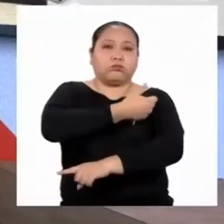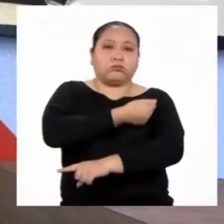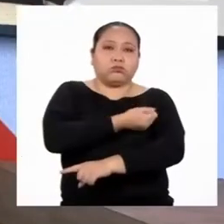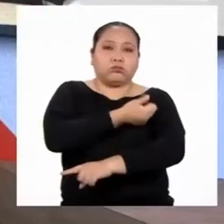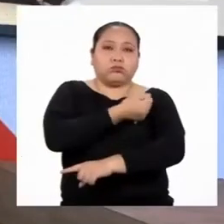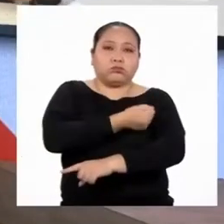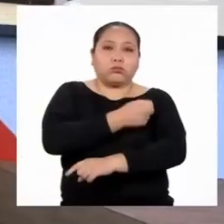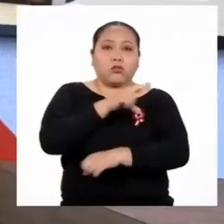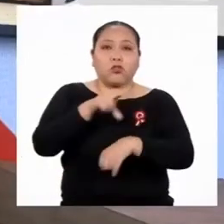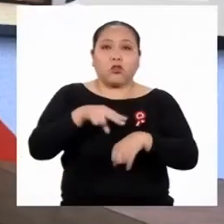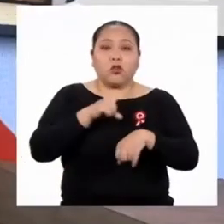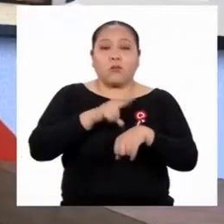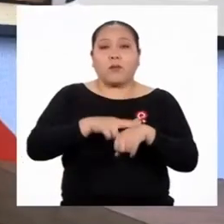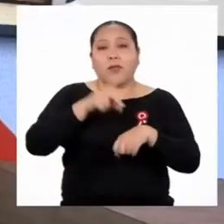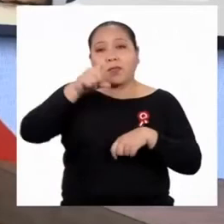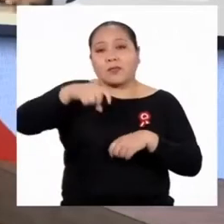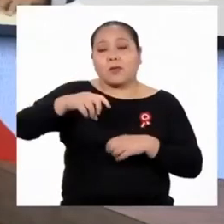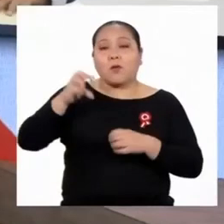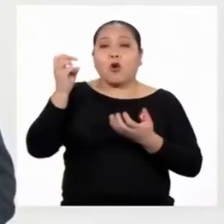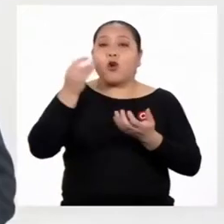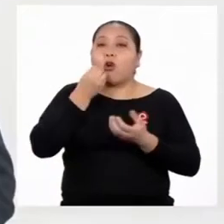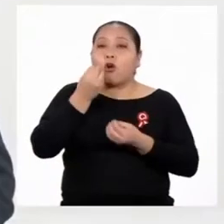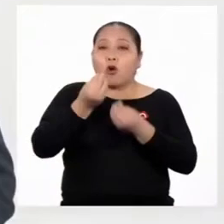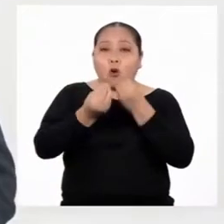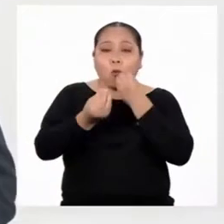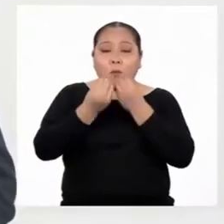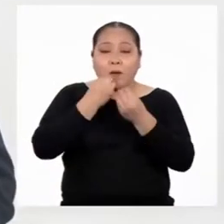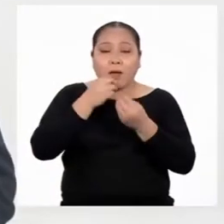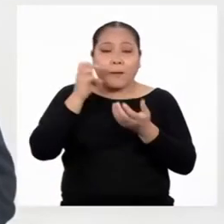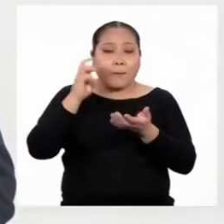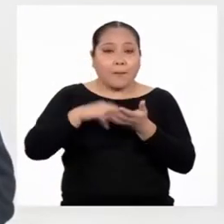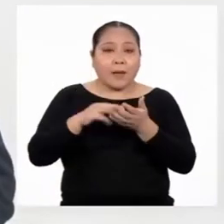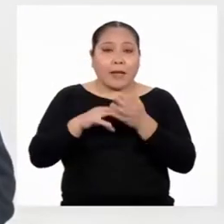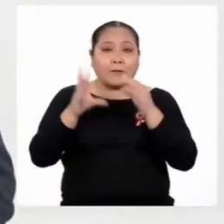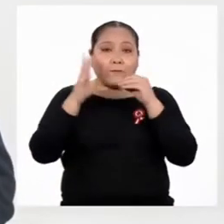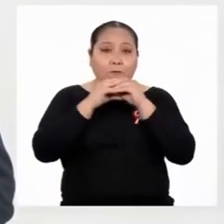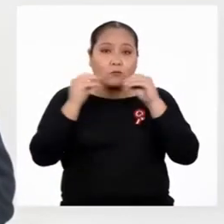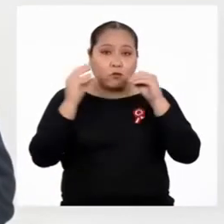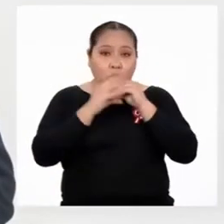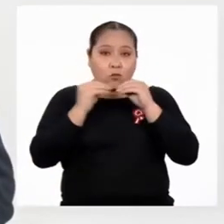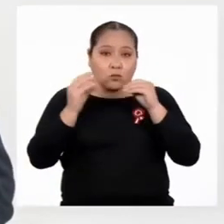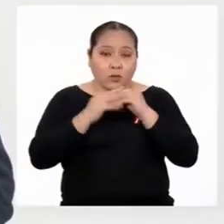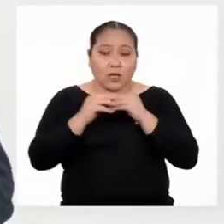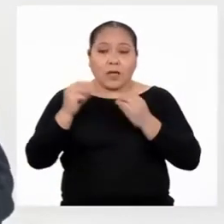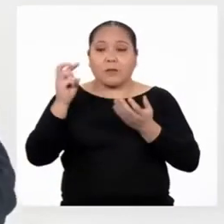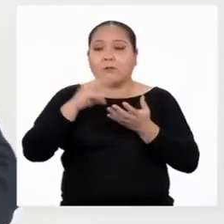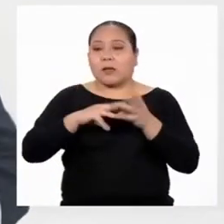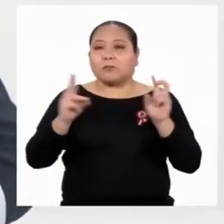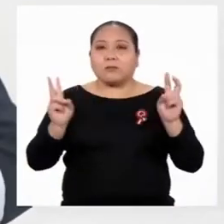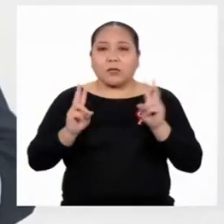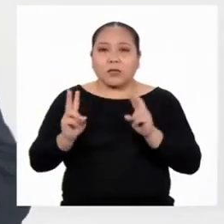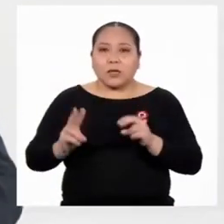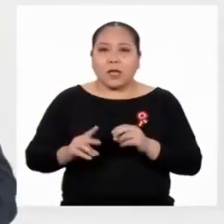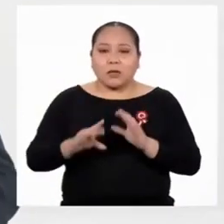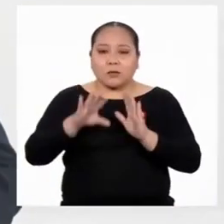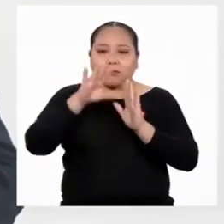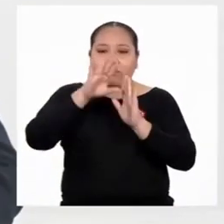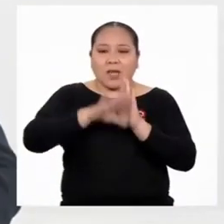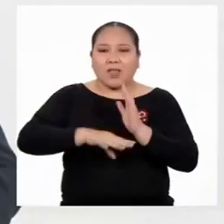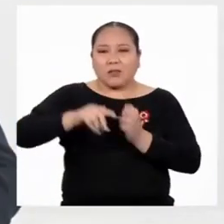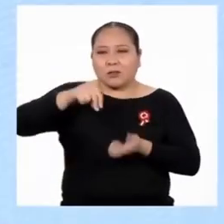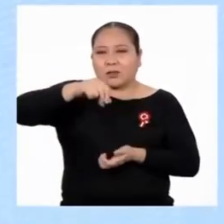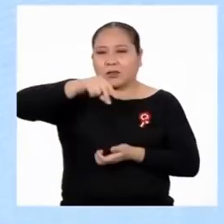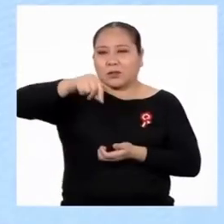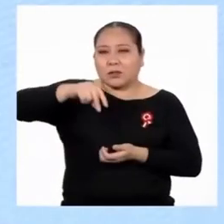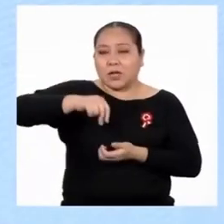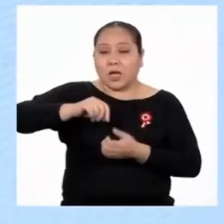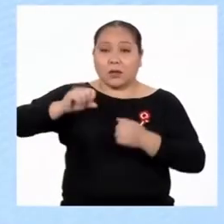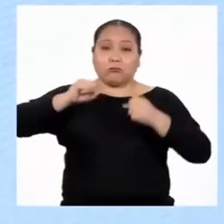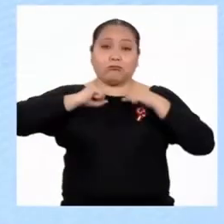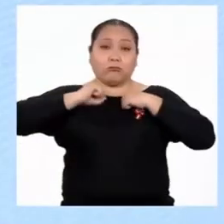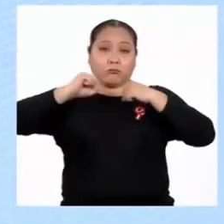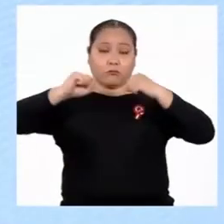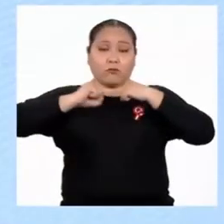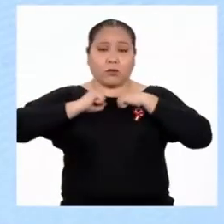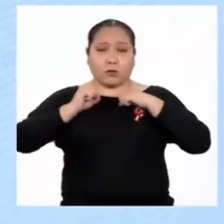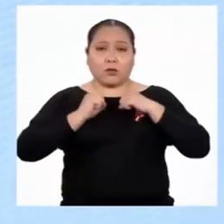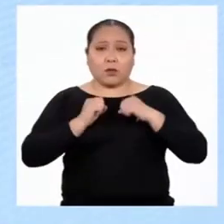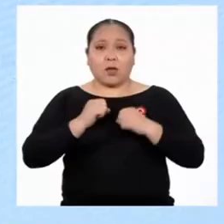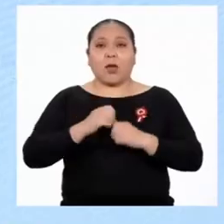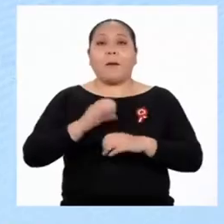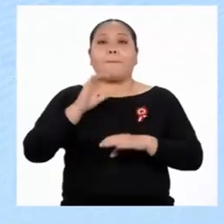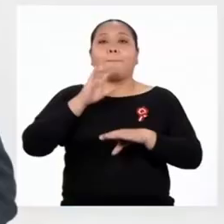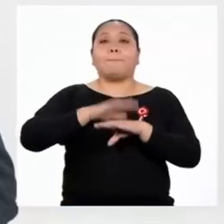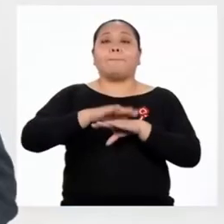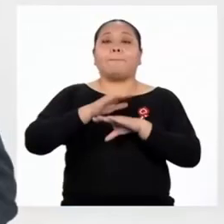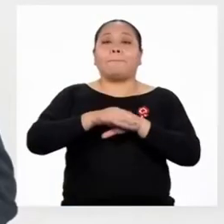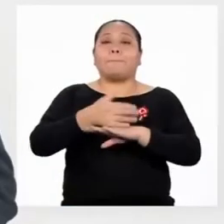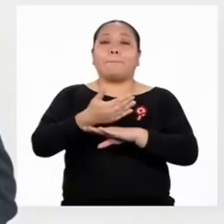comer más fruta y vegetales, reducir la sal en nuestras comidas y realizar actividad física. Para prevenir,